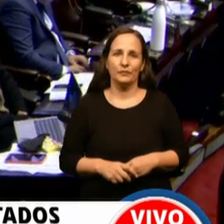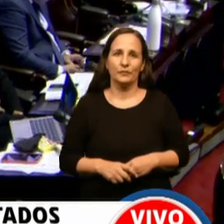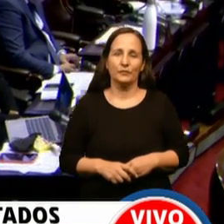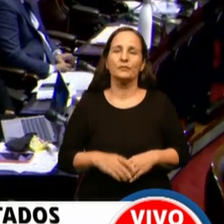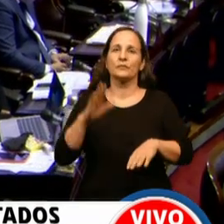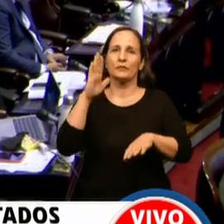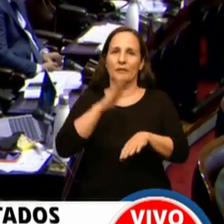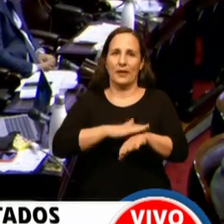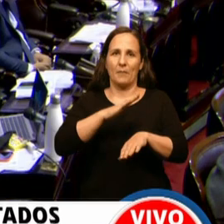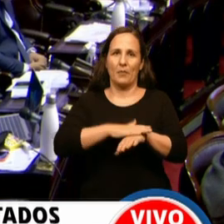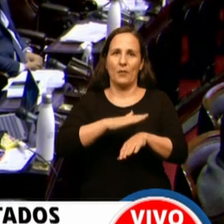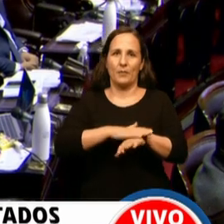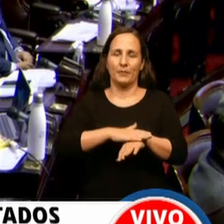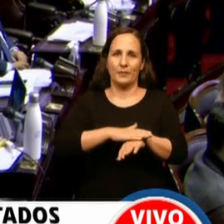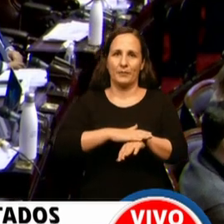tiempo